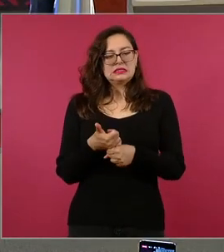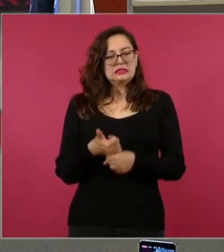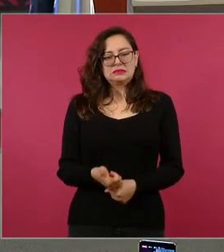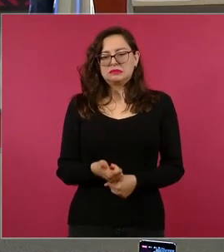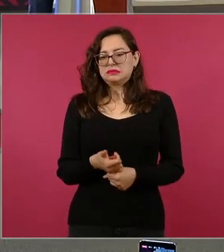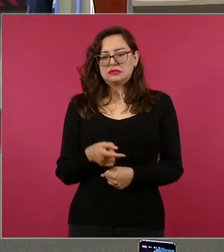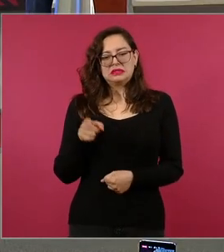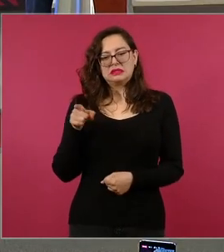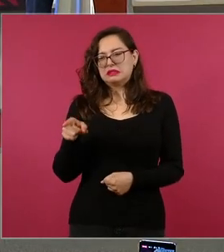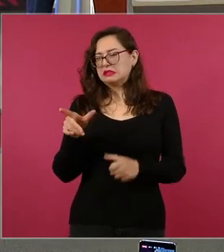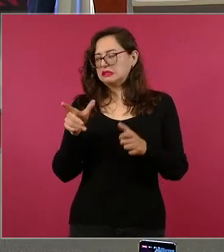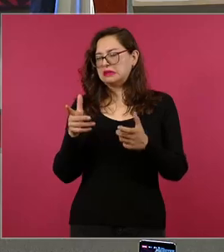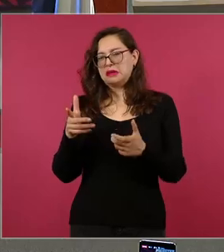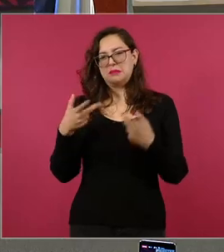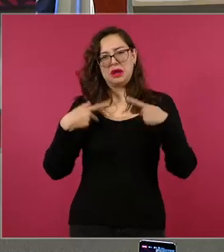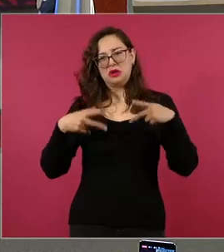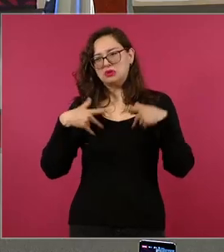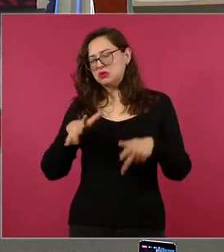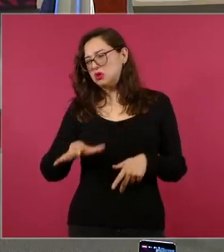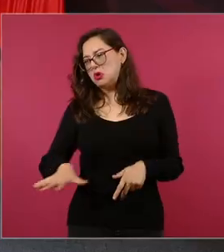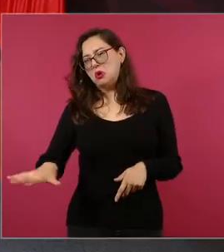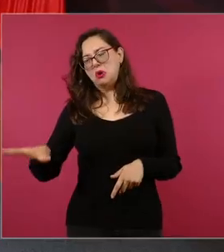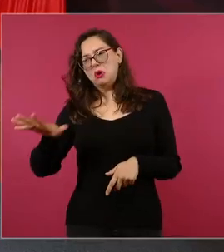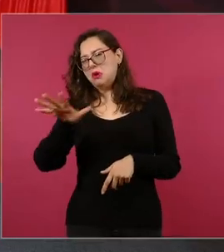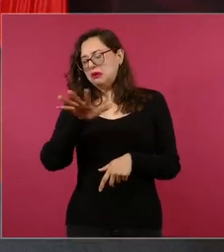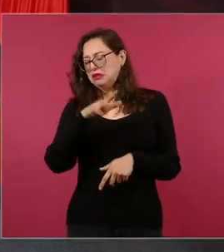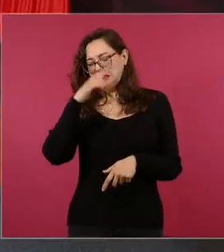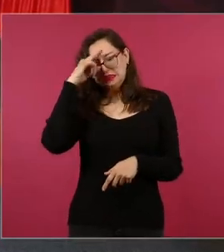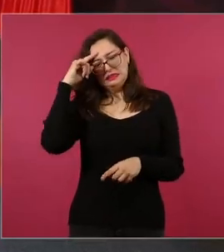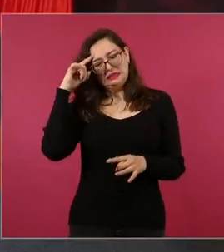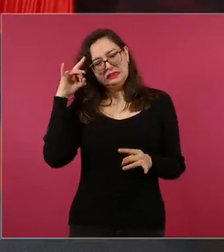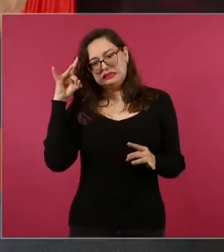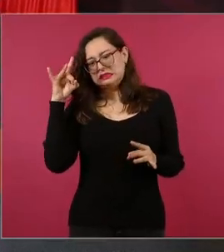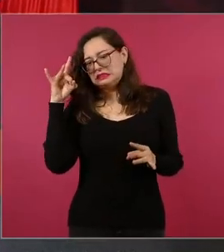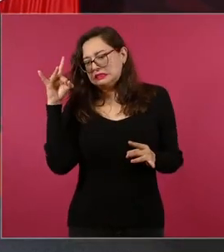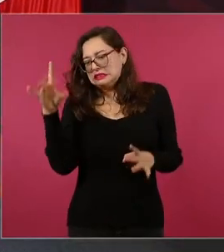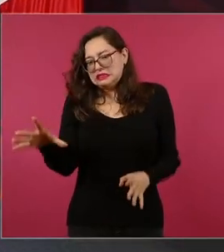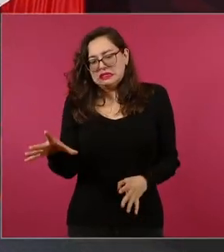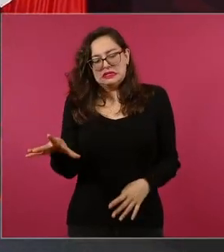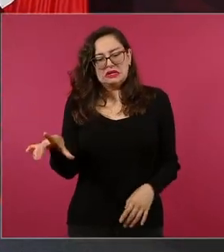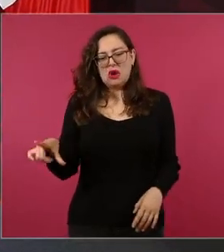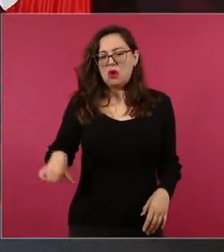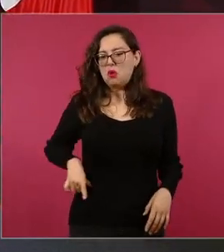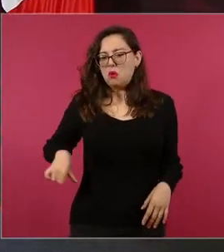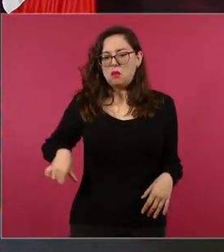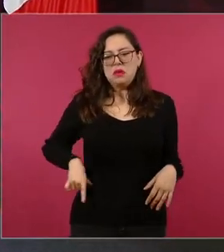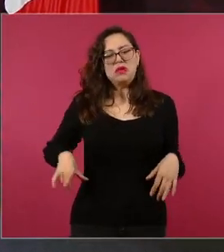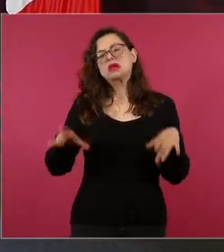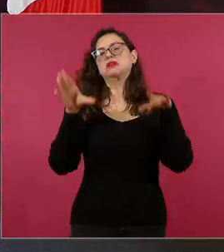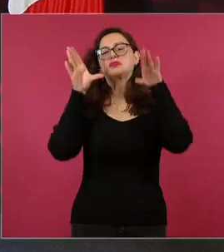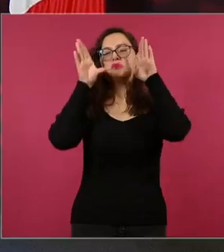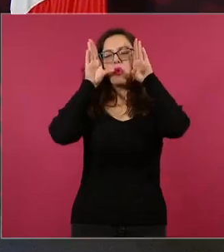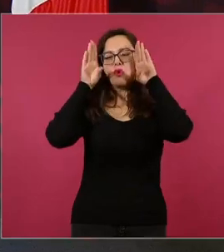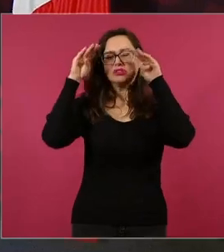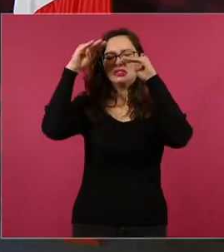muy rancia, con ese conservadurismo, ¿no?